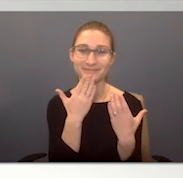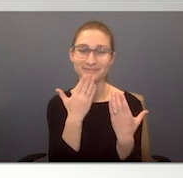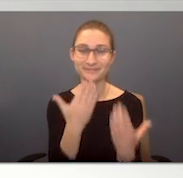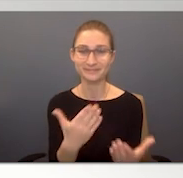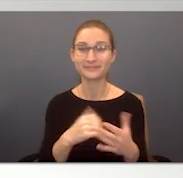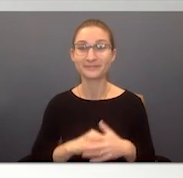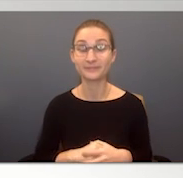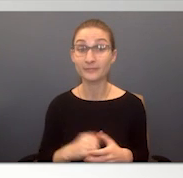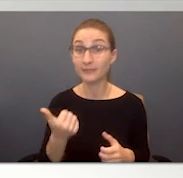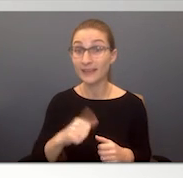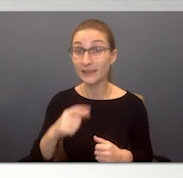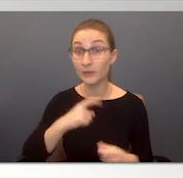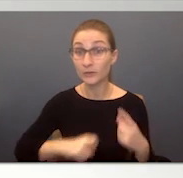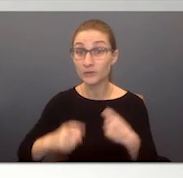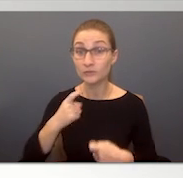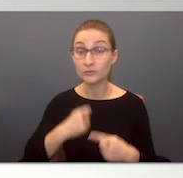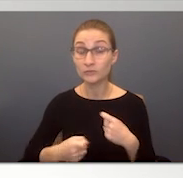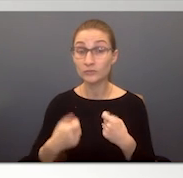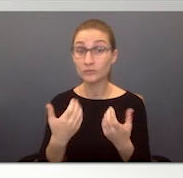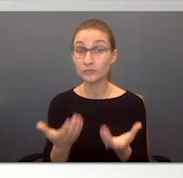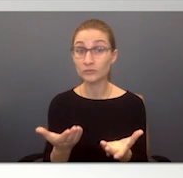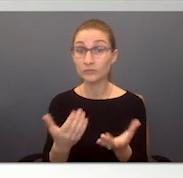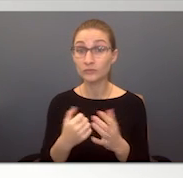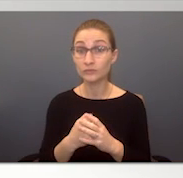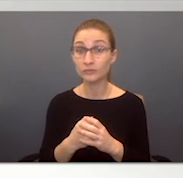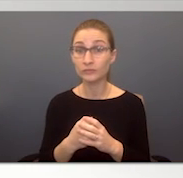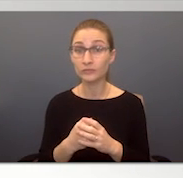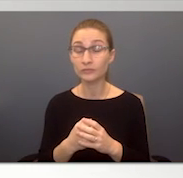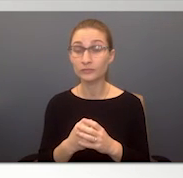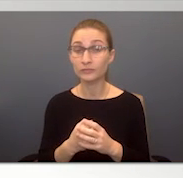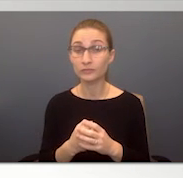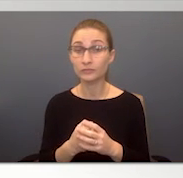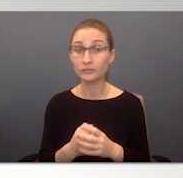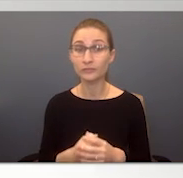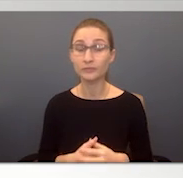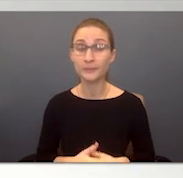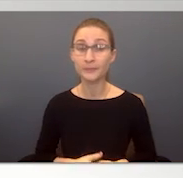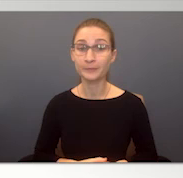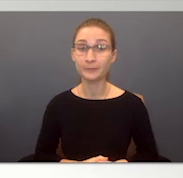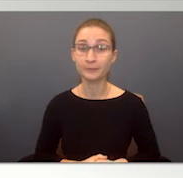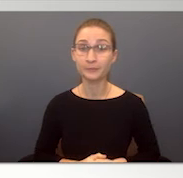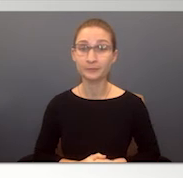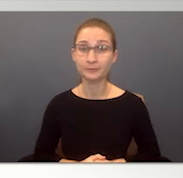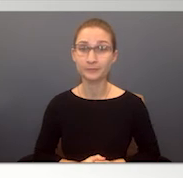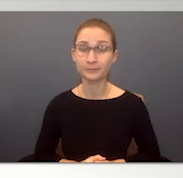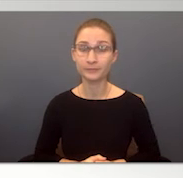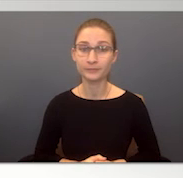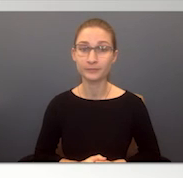please. And so, thank you. Do you have any questions? ¿Tienes alguna pregunta?